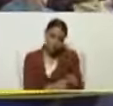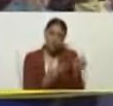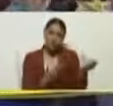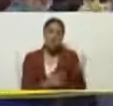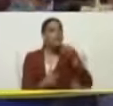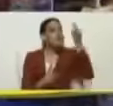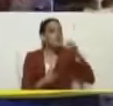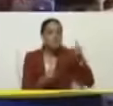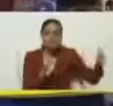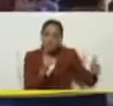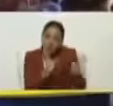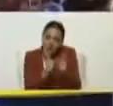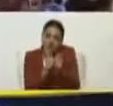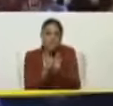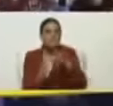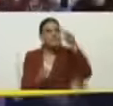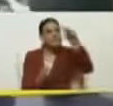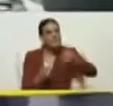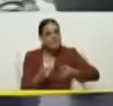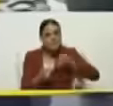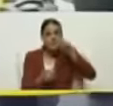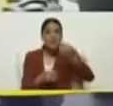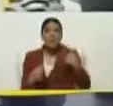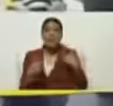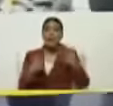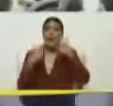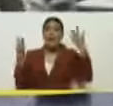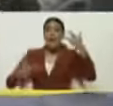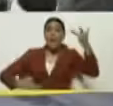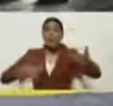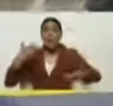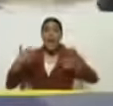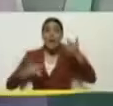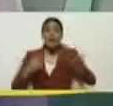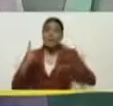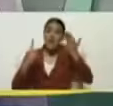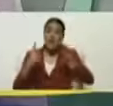siempre presente en los grandes acontecimientos.